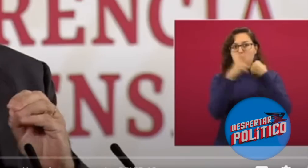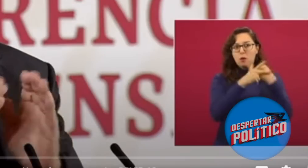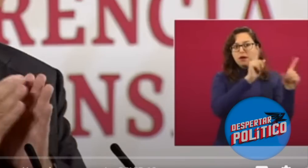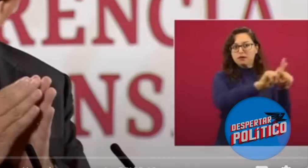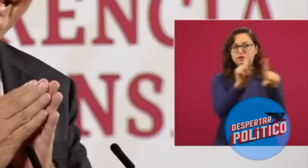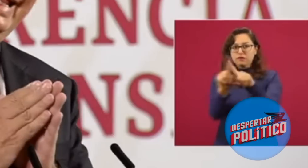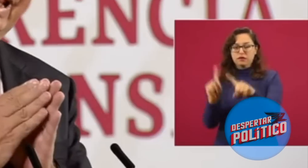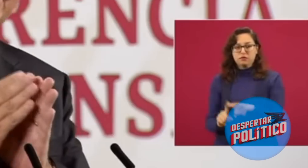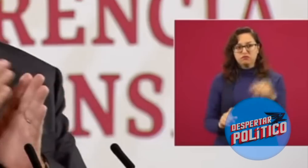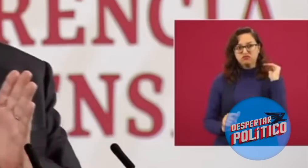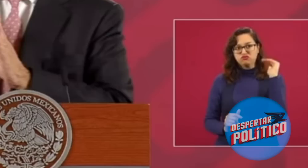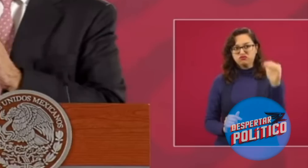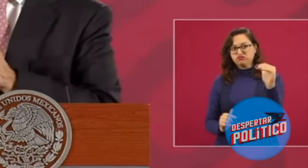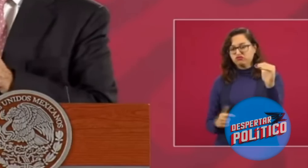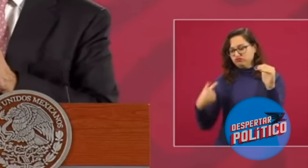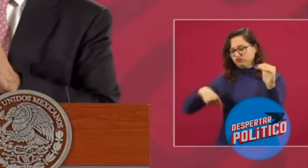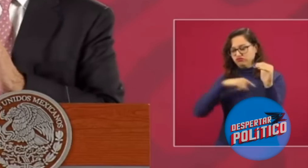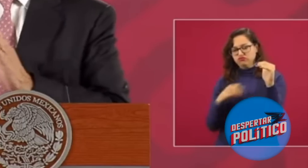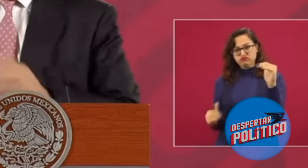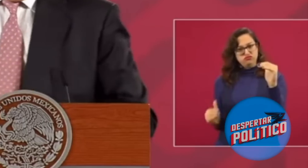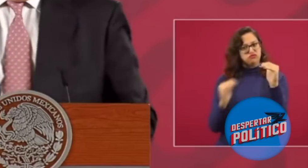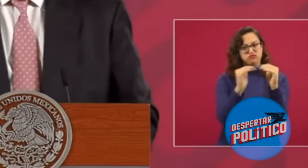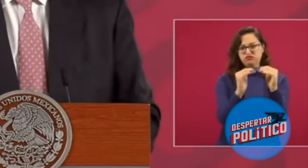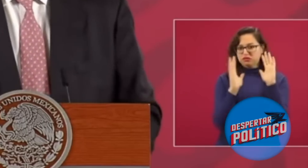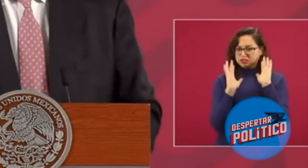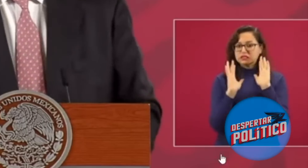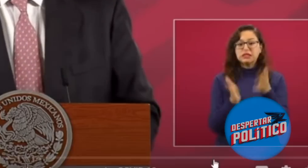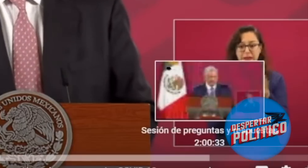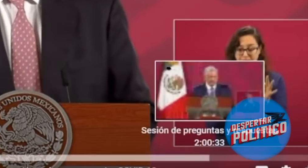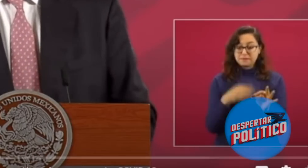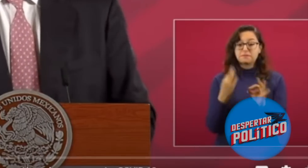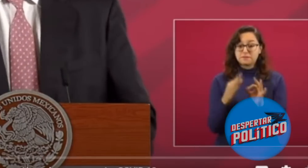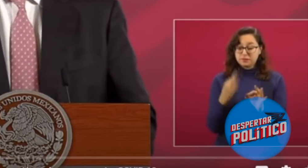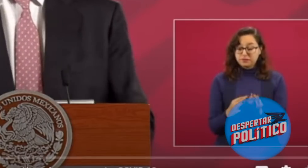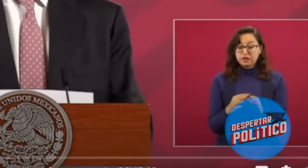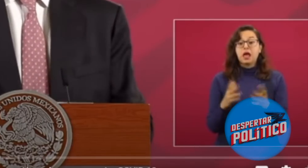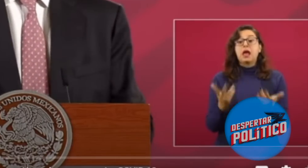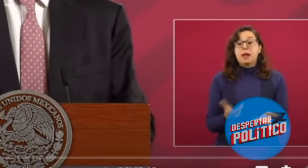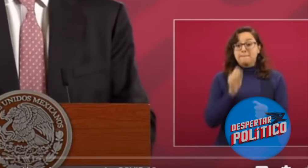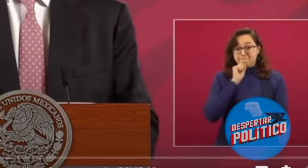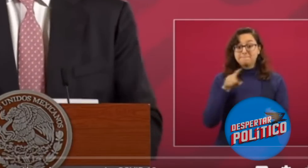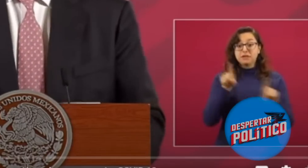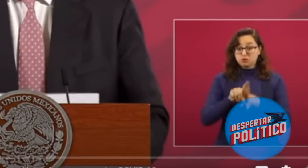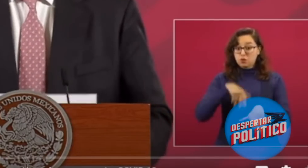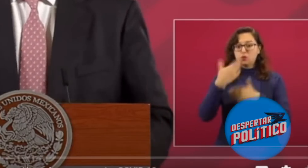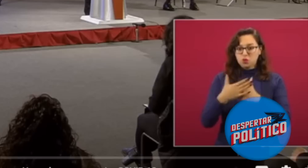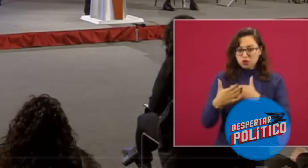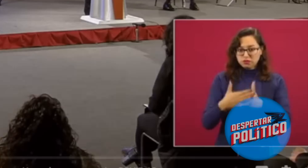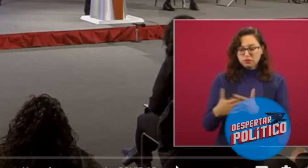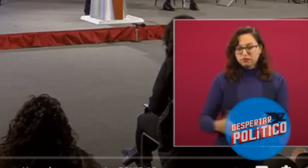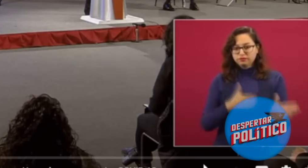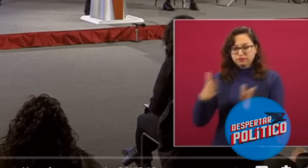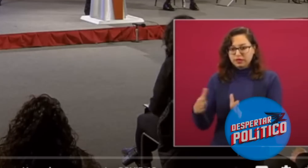necesarios y en las semanas siguientes, subsecuentes, habrá otras fases 3, porque la Secretaría de Salud tiene que ver